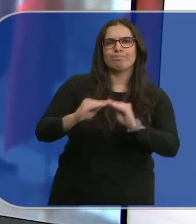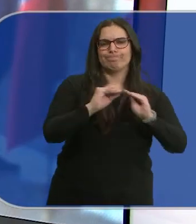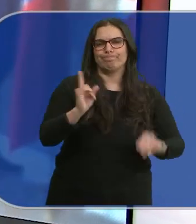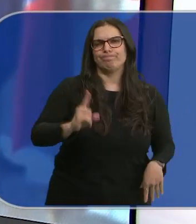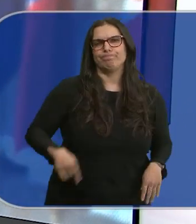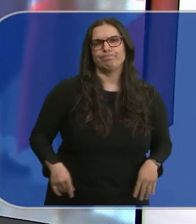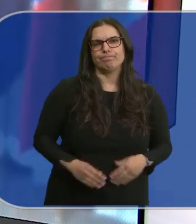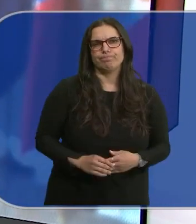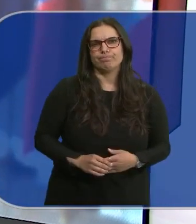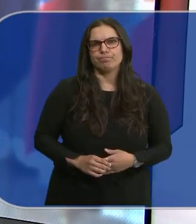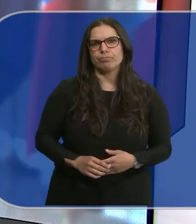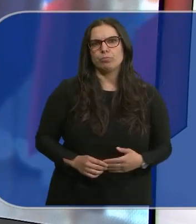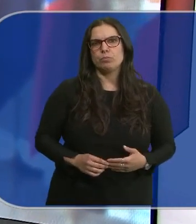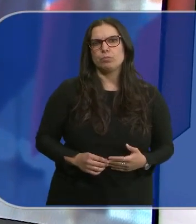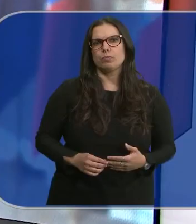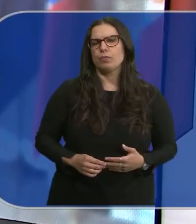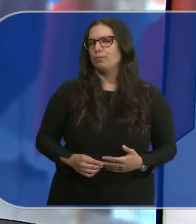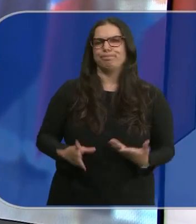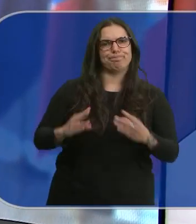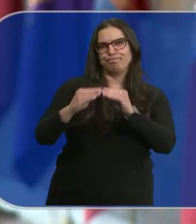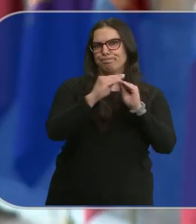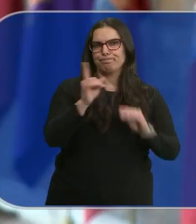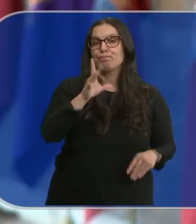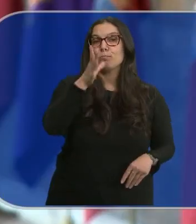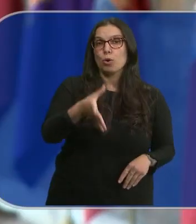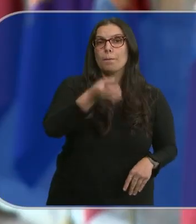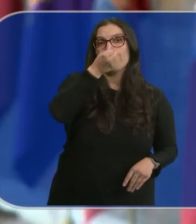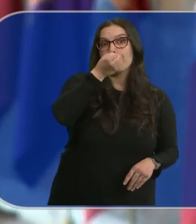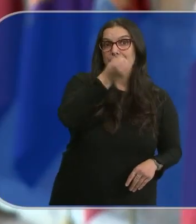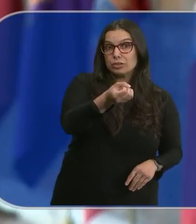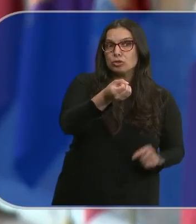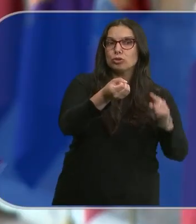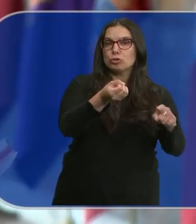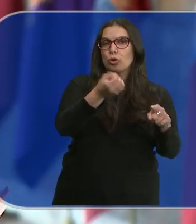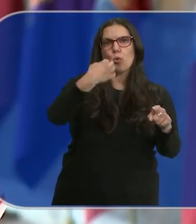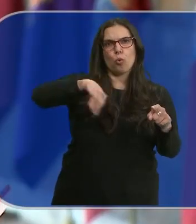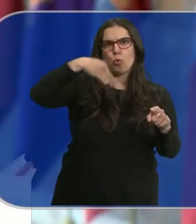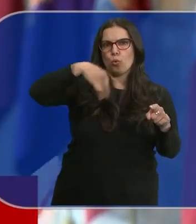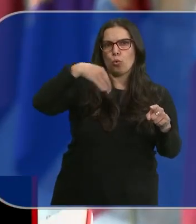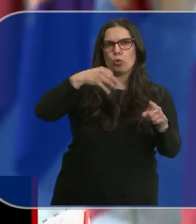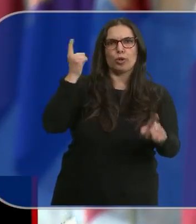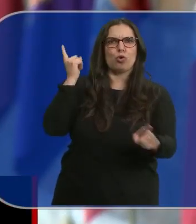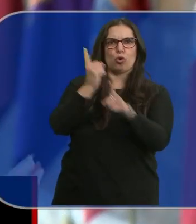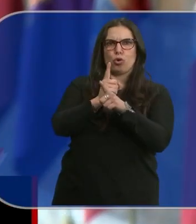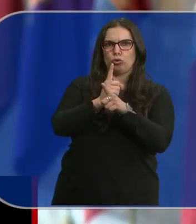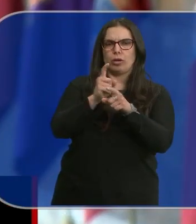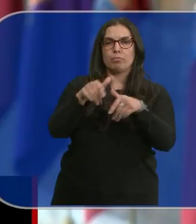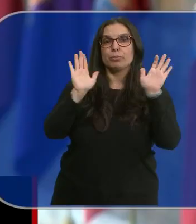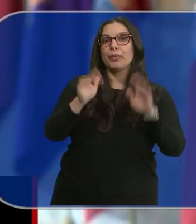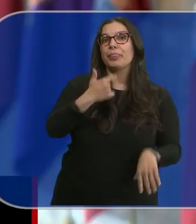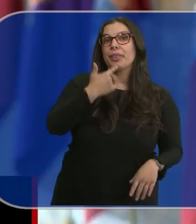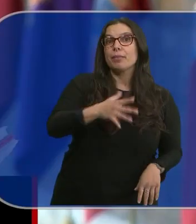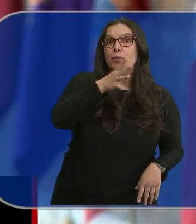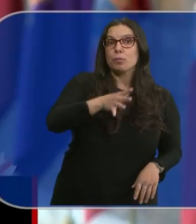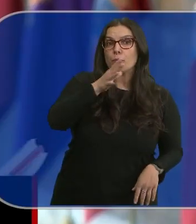Elena Rodríguez. No ha habido unanimidad porque el PSOE ha sido el único partido que ha votado en contra. Su argumento,